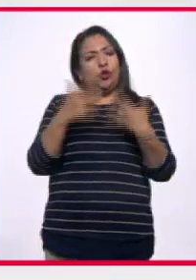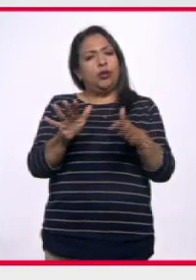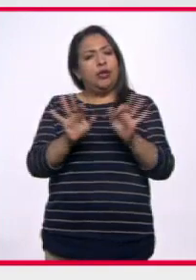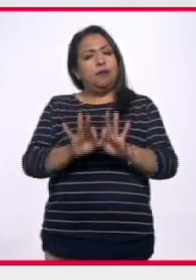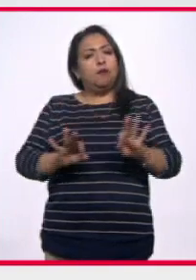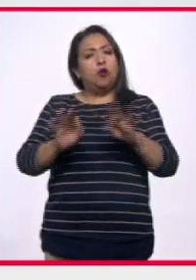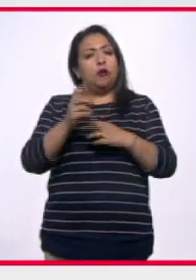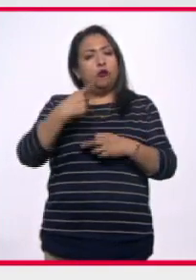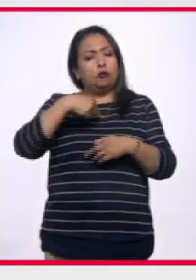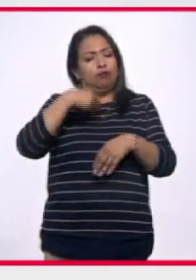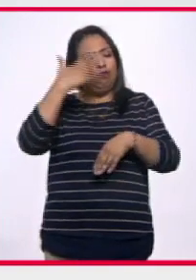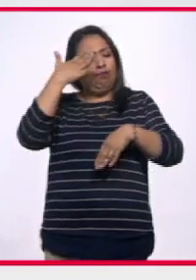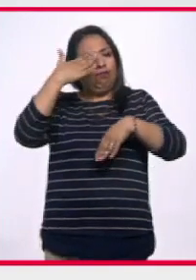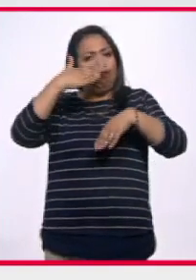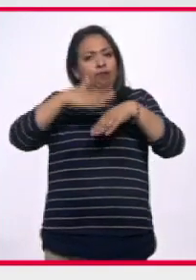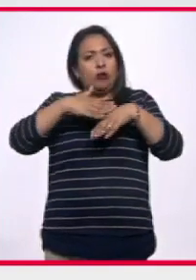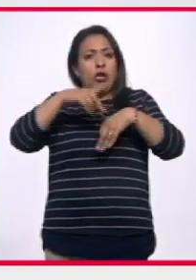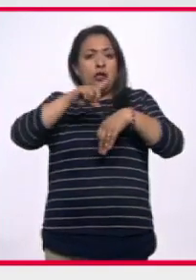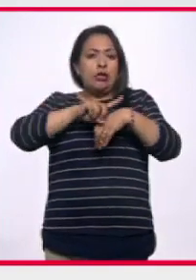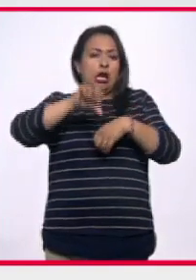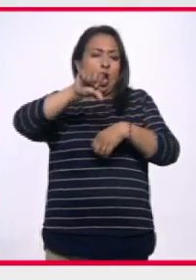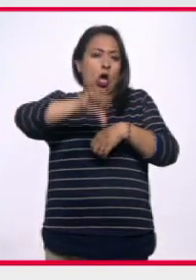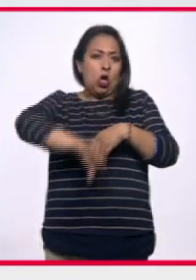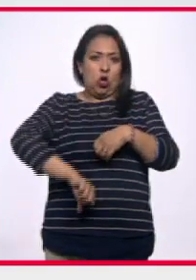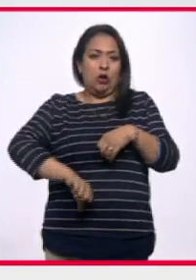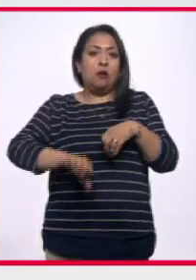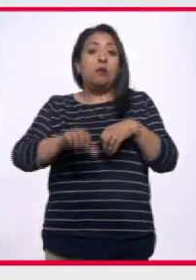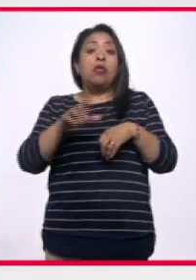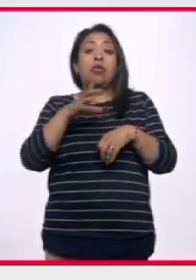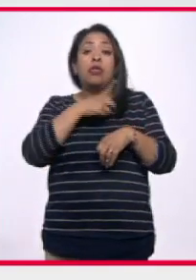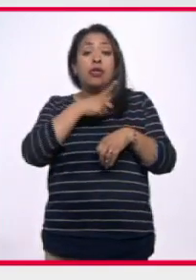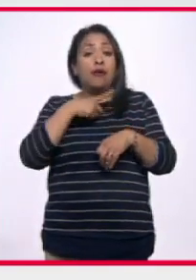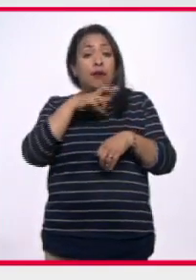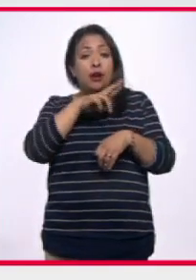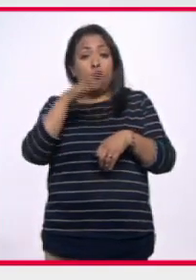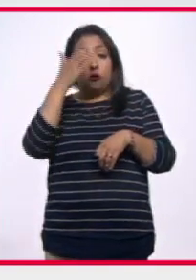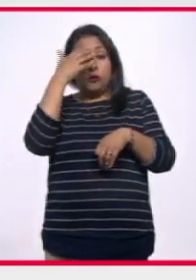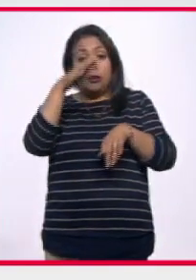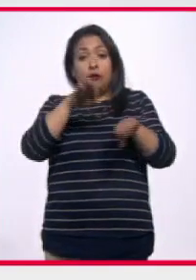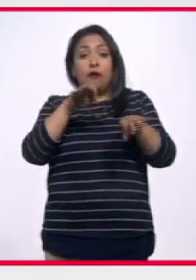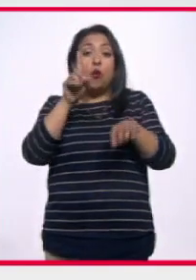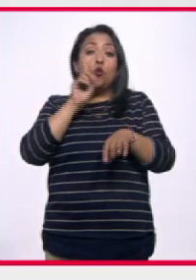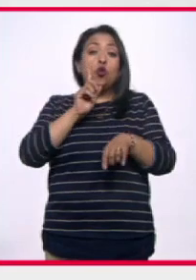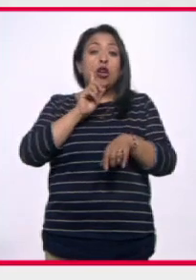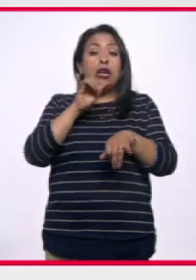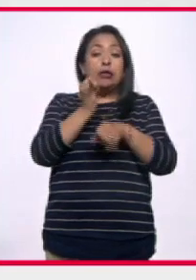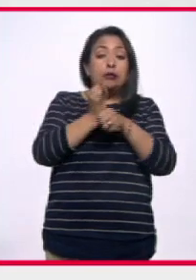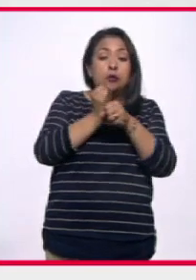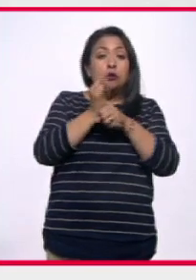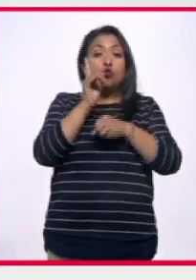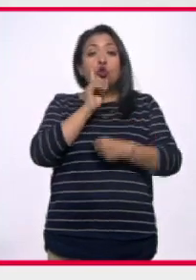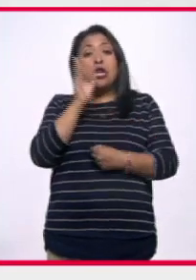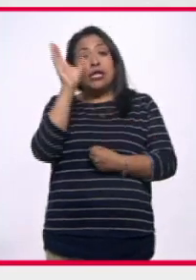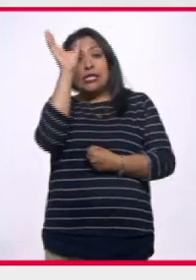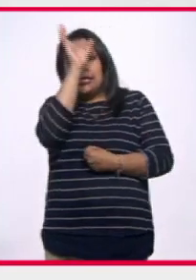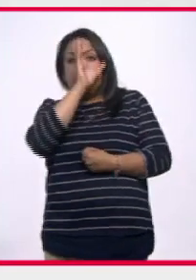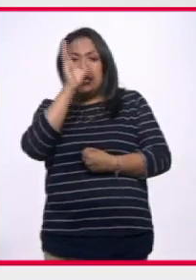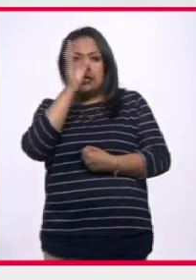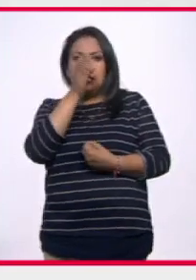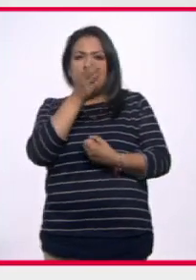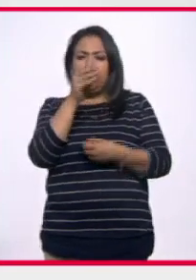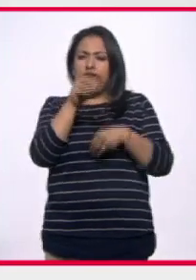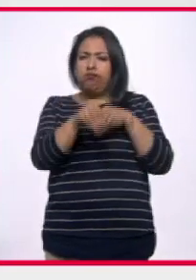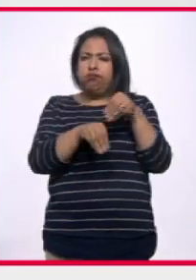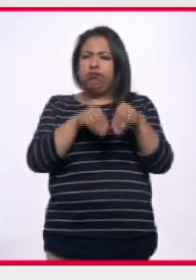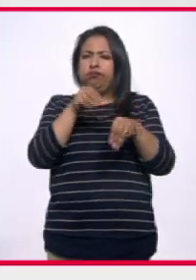que nosotros conmemoramos un día como este porque tenemos que reconocer el trabajo de las investigadoras de las científicas que bueno desarrollan